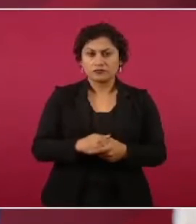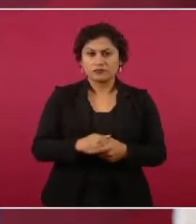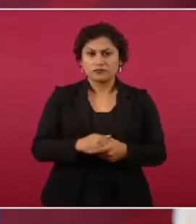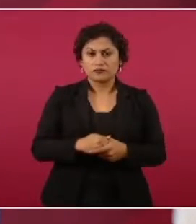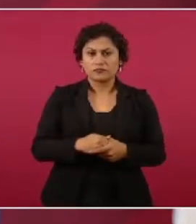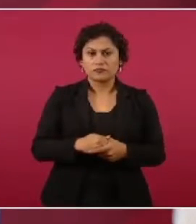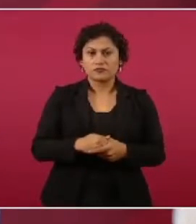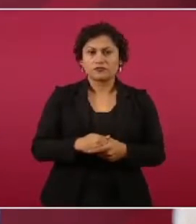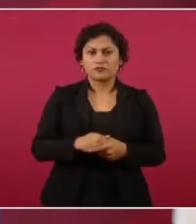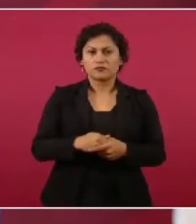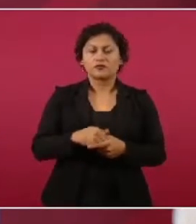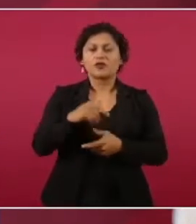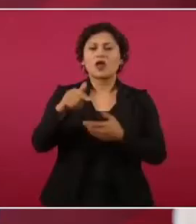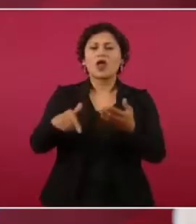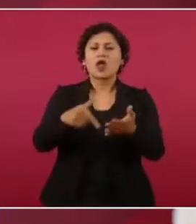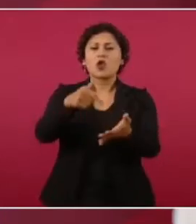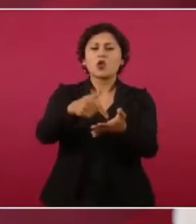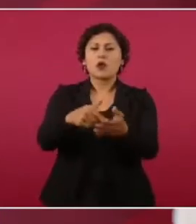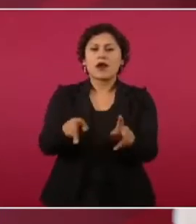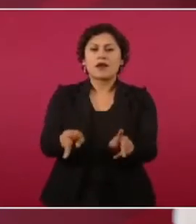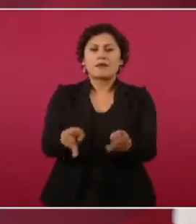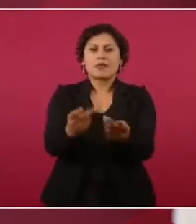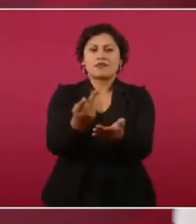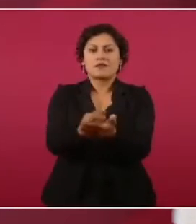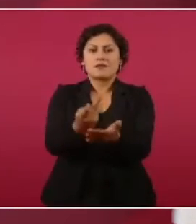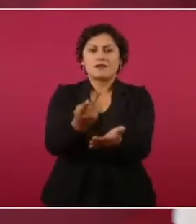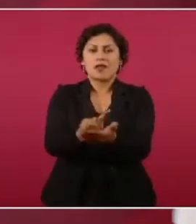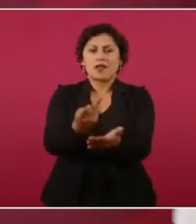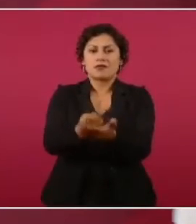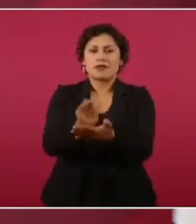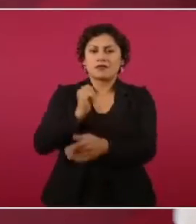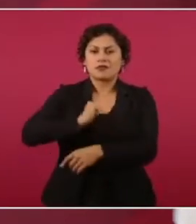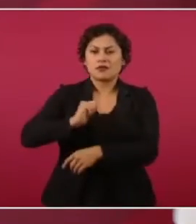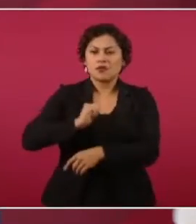la platería antigua.